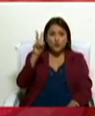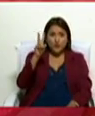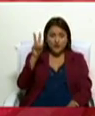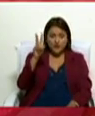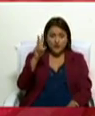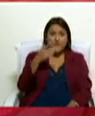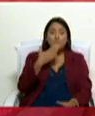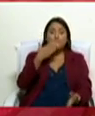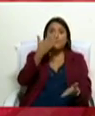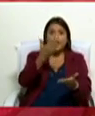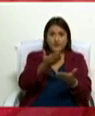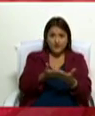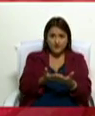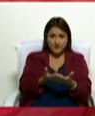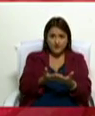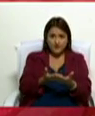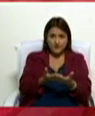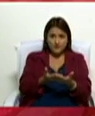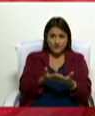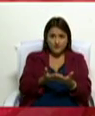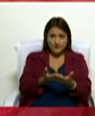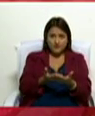gobierno una